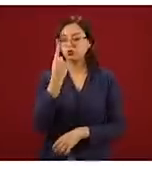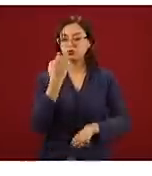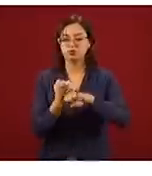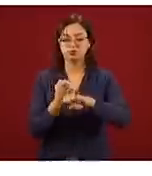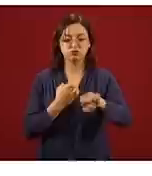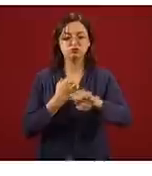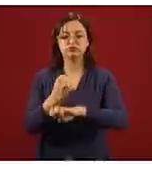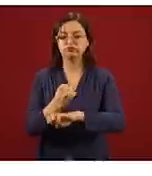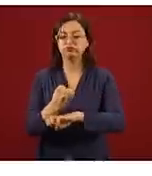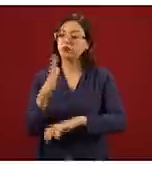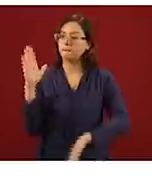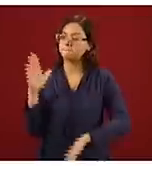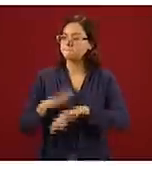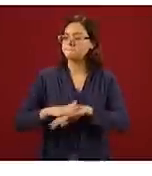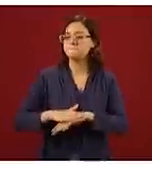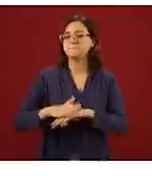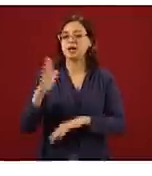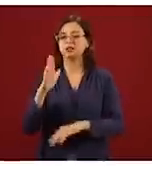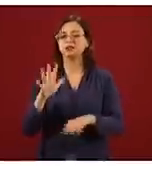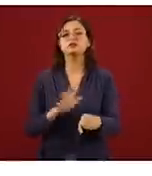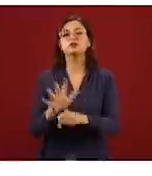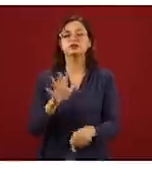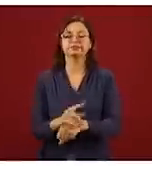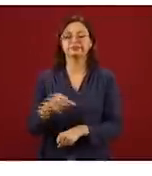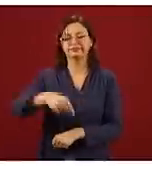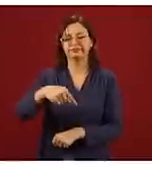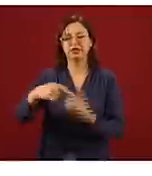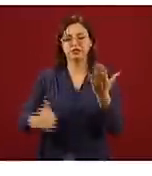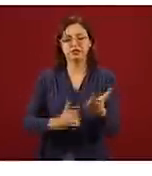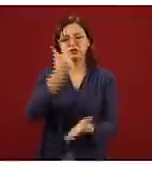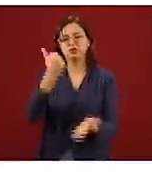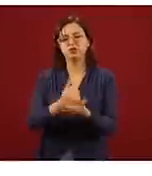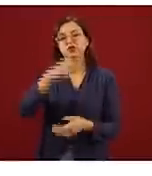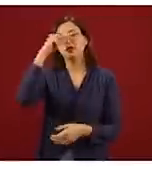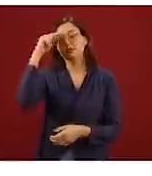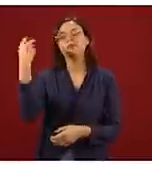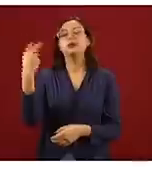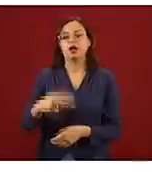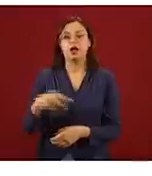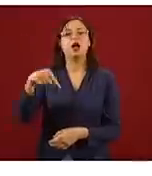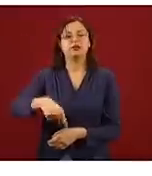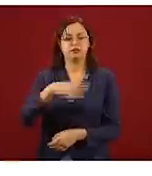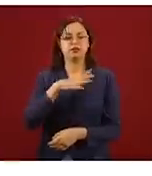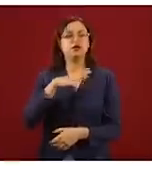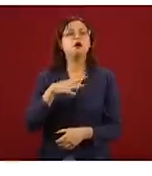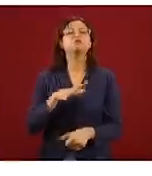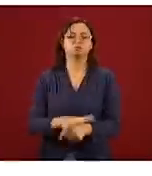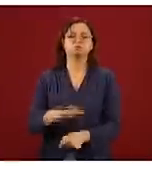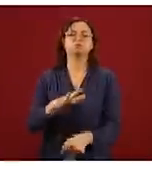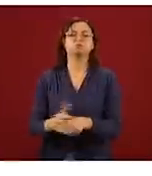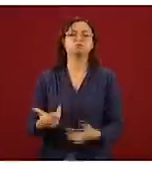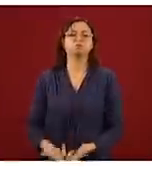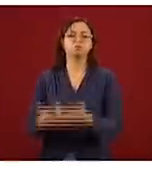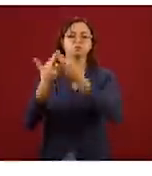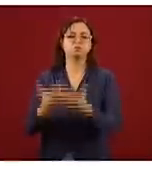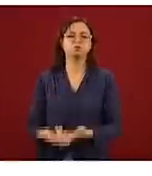en la referencia de la Organización Mundial de la Salud es la Ciudad de México. Es la única que tiene capacidades más allá de lo